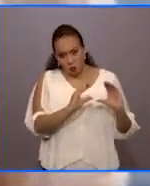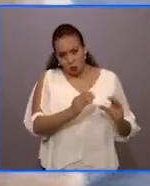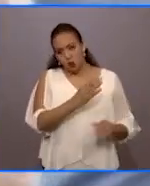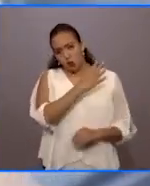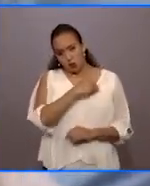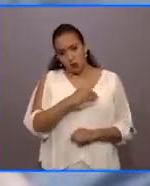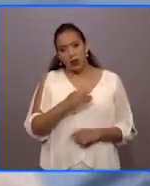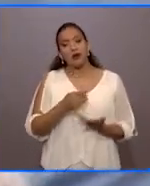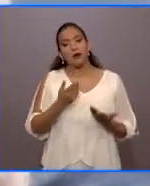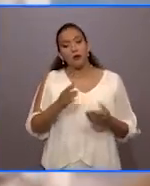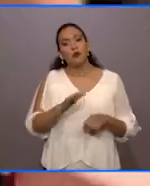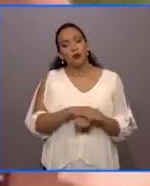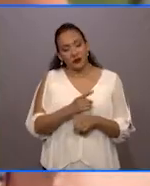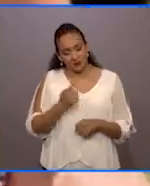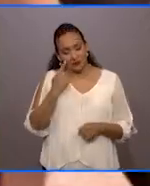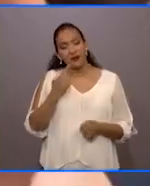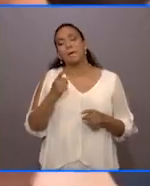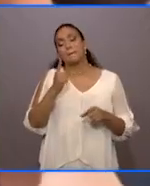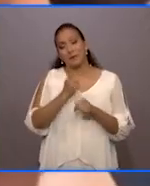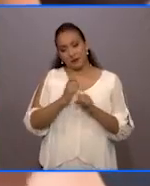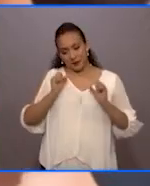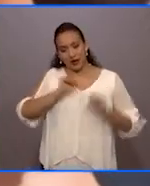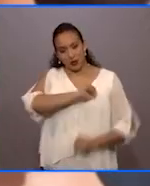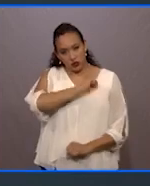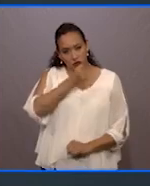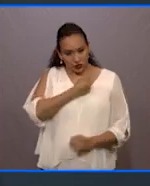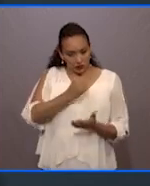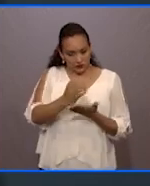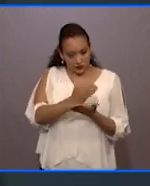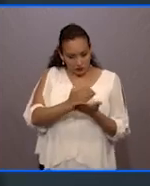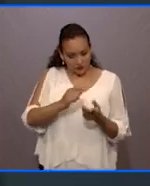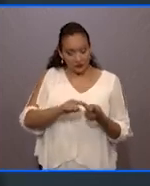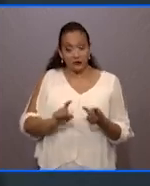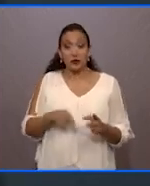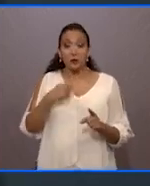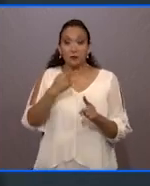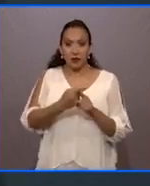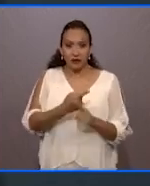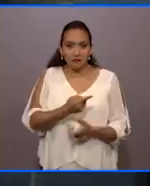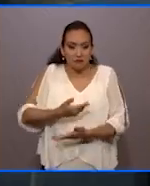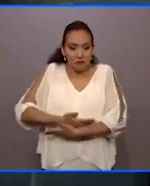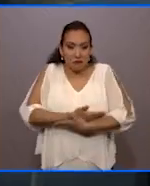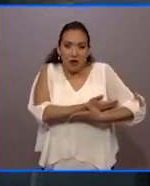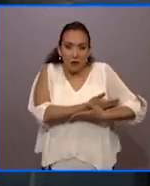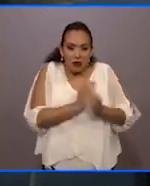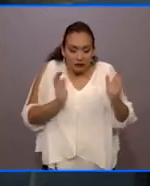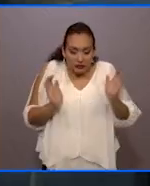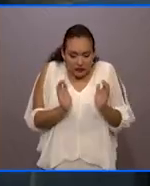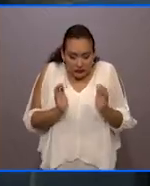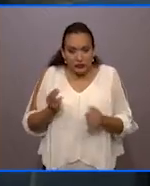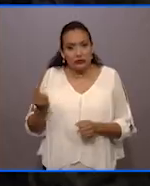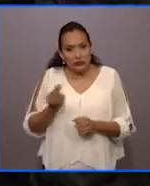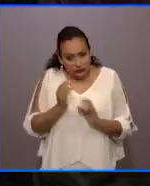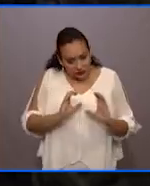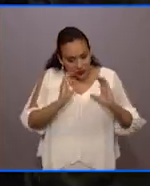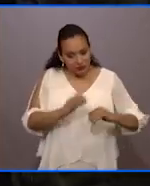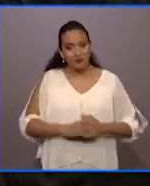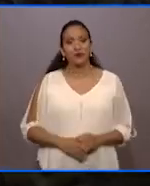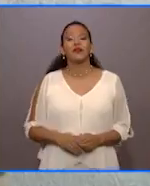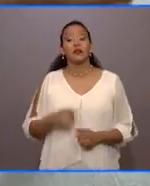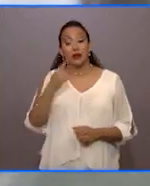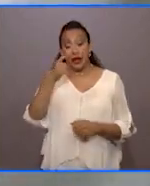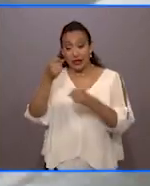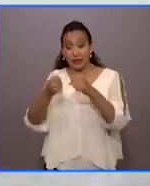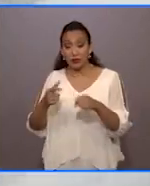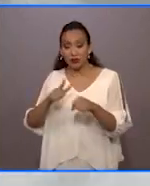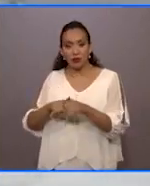el fin de recuperarse y atender a su recién nacido. La sala explicó que el Seguro Social, al negar las prestaciones prenatales,